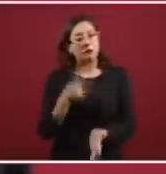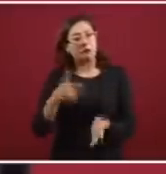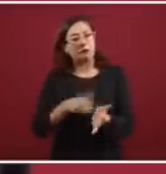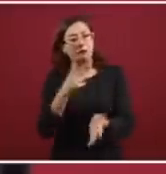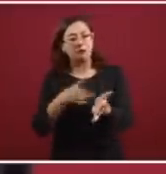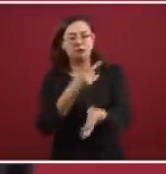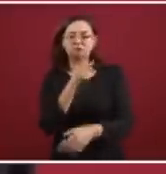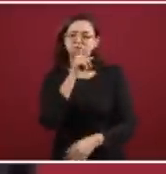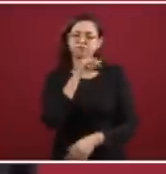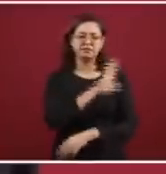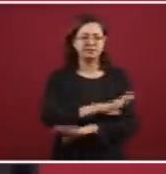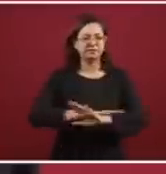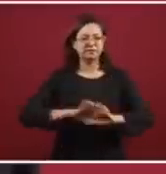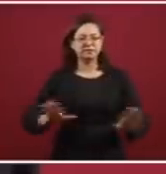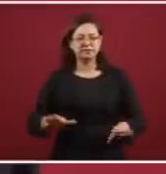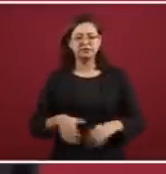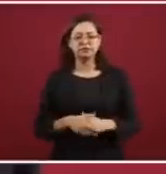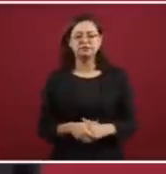luego